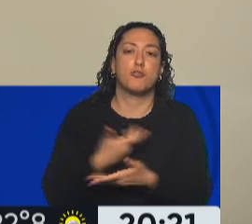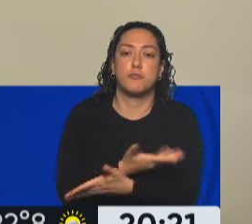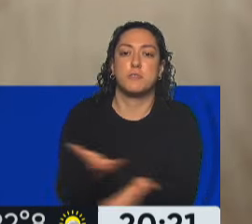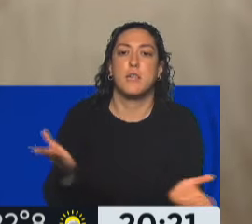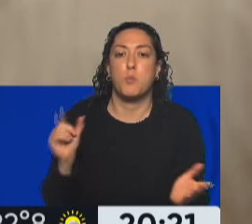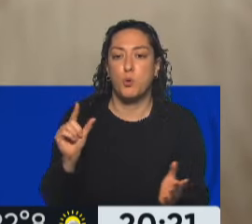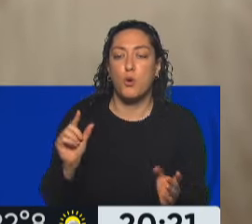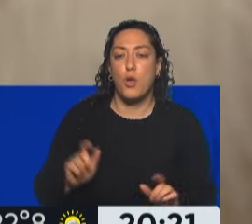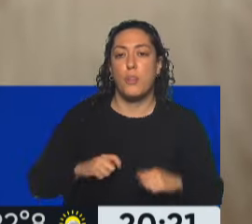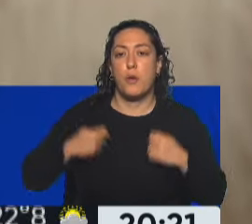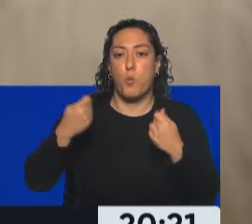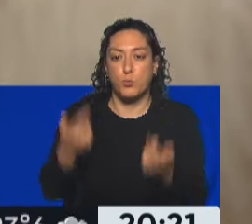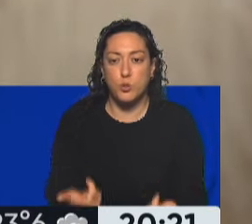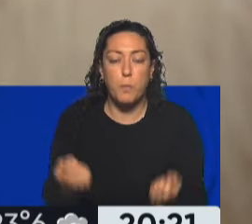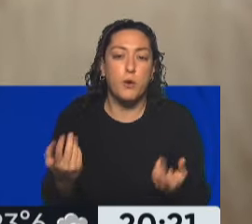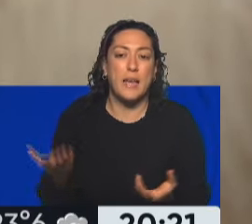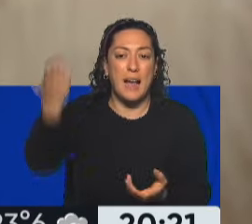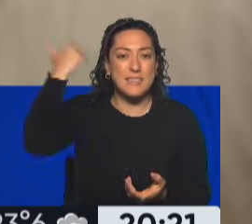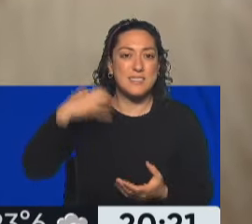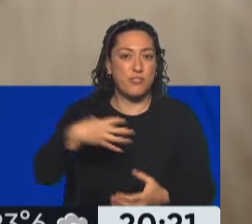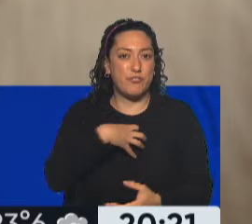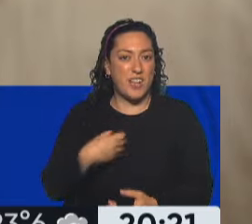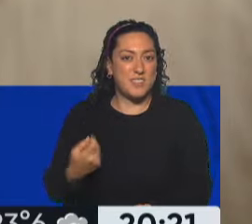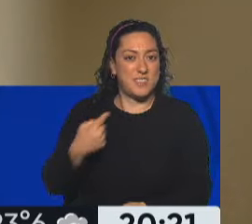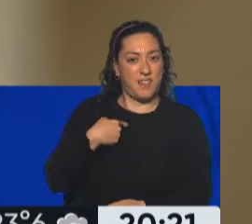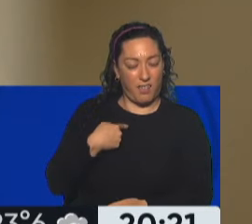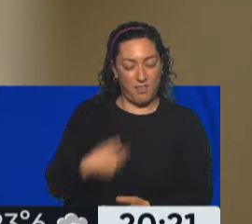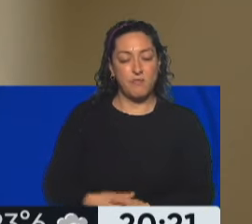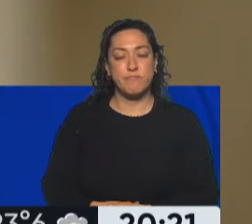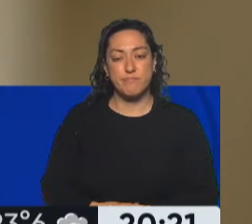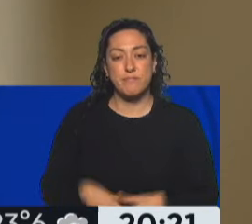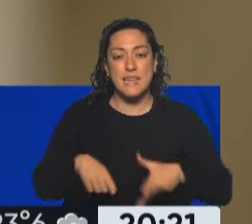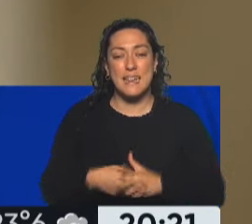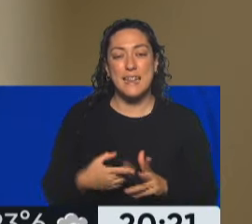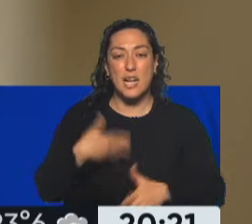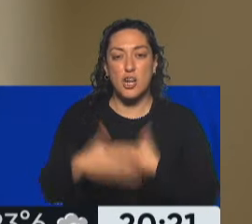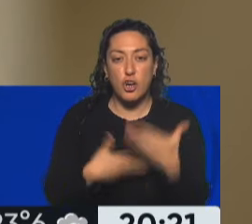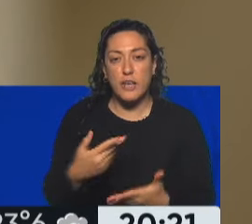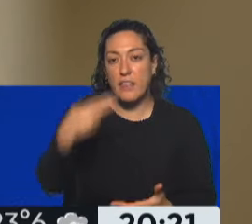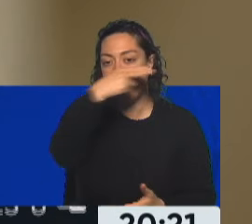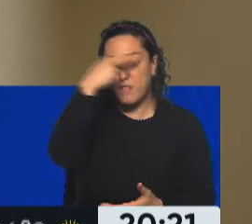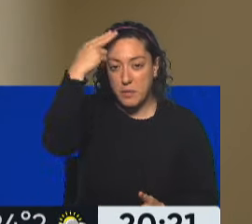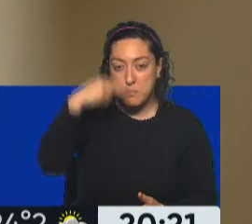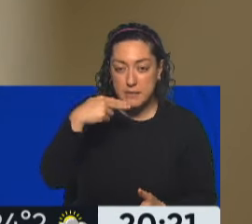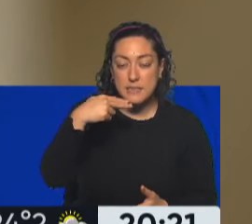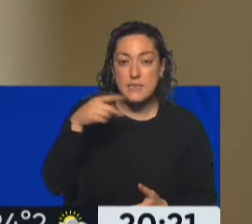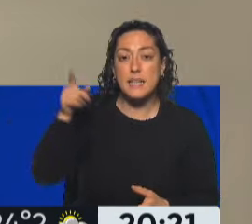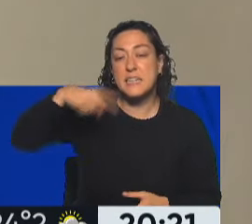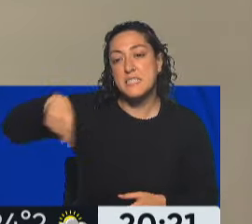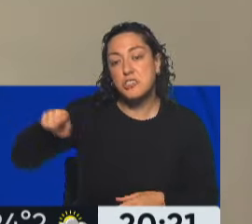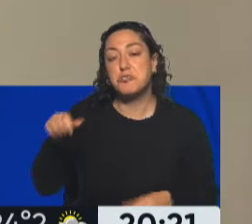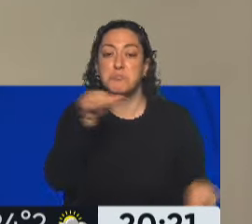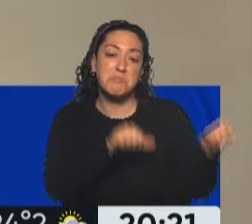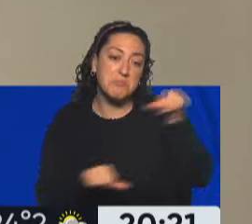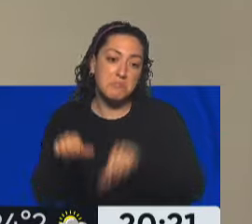sociedad la confianza que han depositado en nosotros, ¿no? En la Cátedra de Tecnología Farmacéutica mezclan el principio activo,